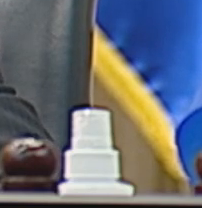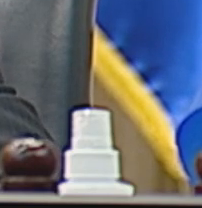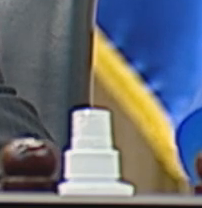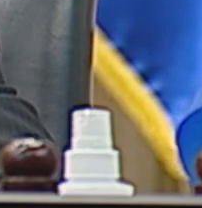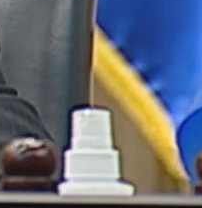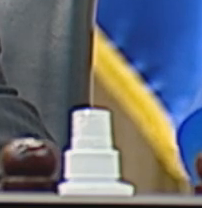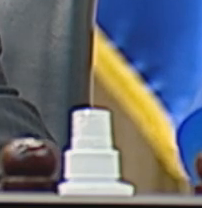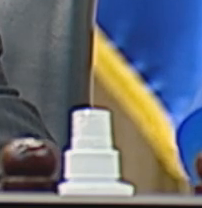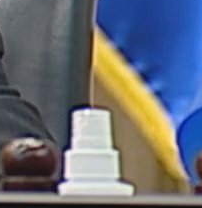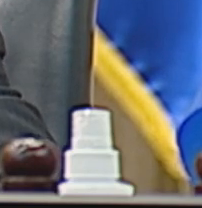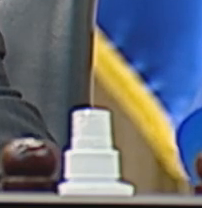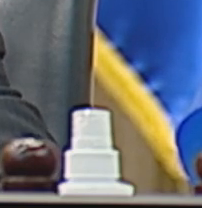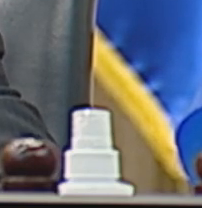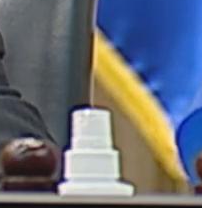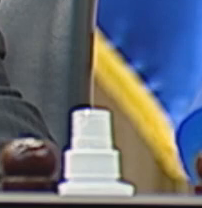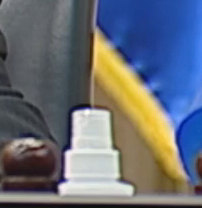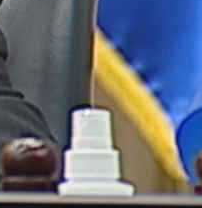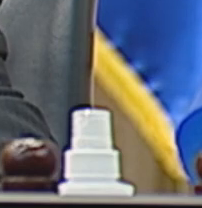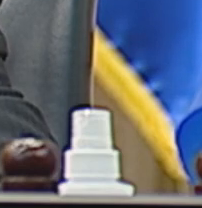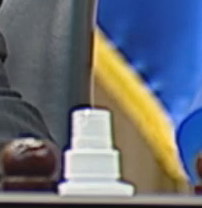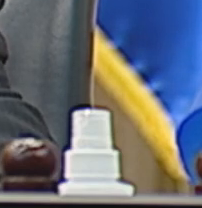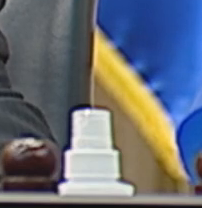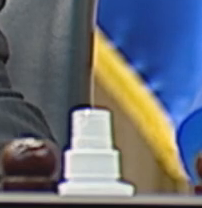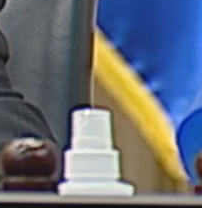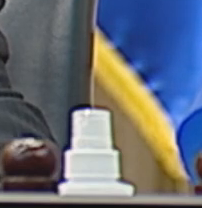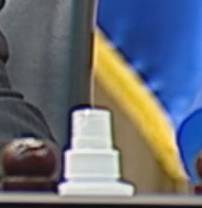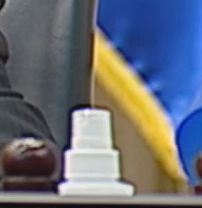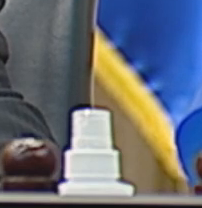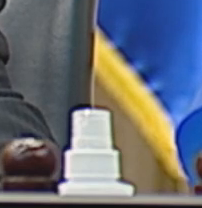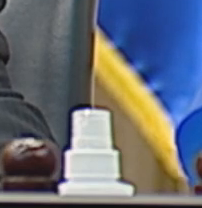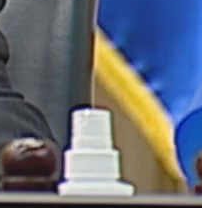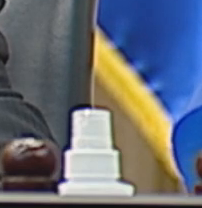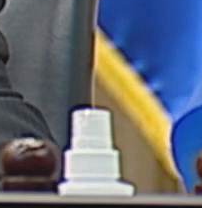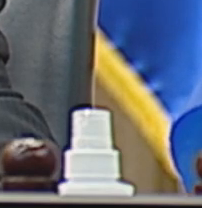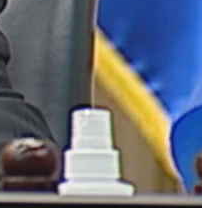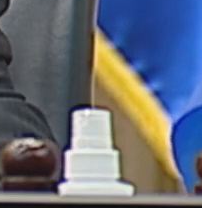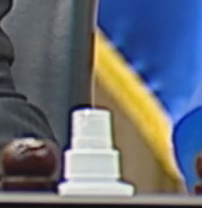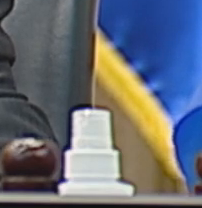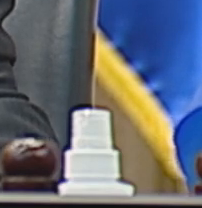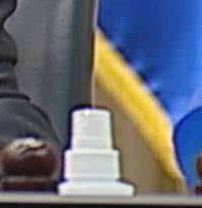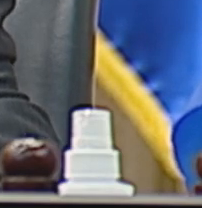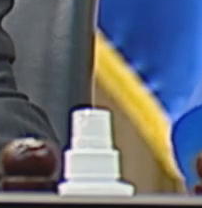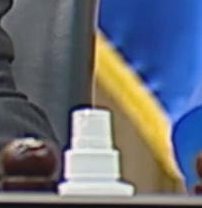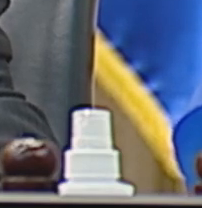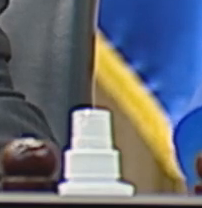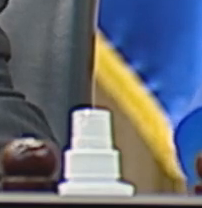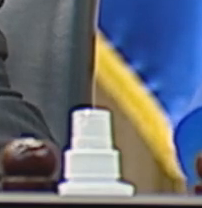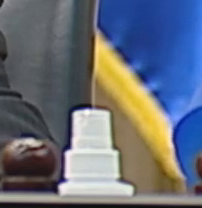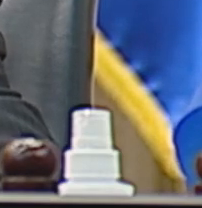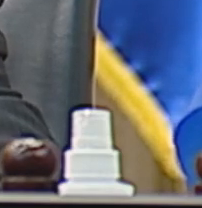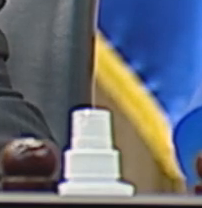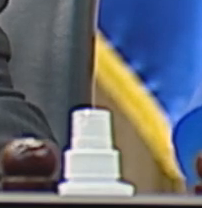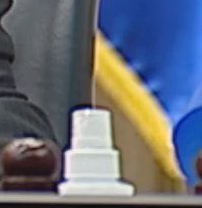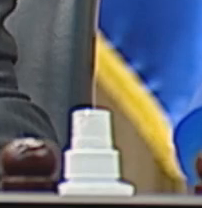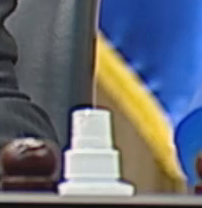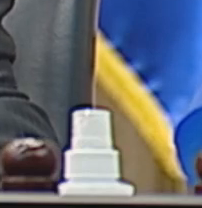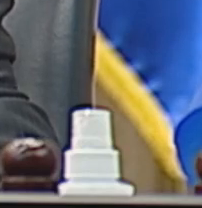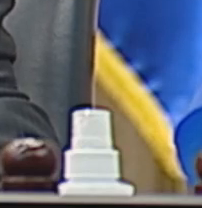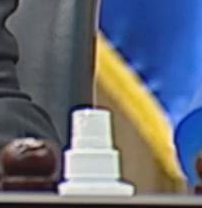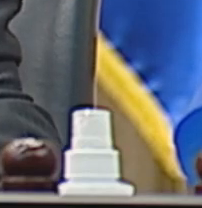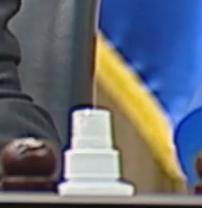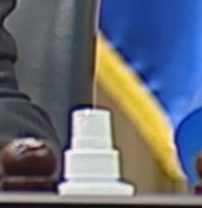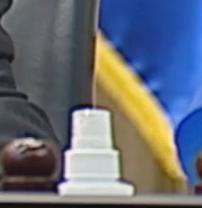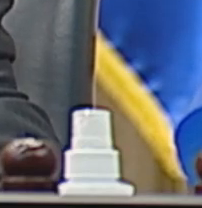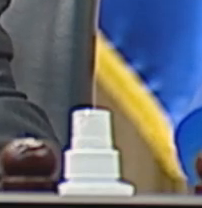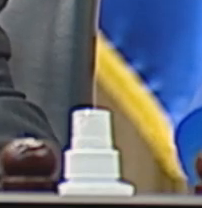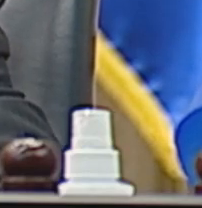También me habría permitido destacar, aparejado a haber preguntado si existía o no existía registro escrito